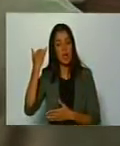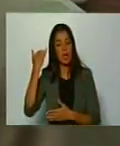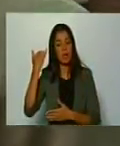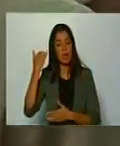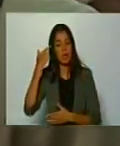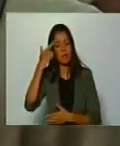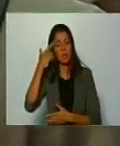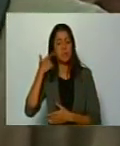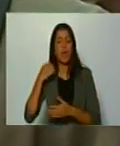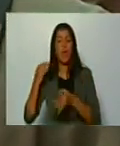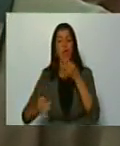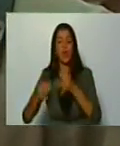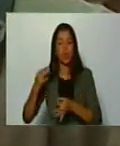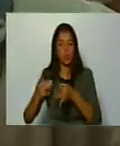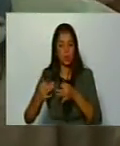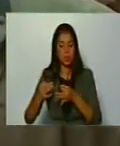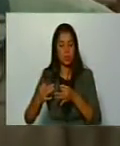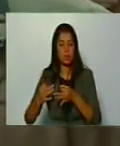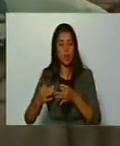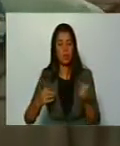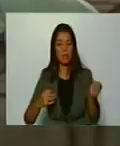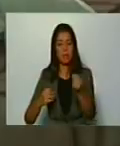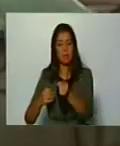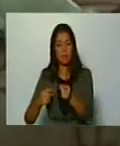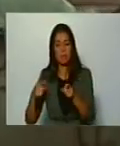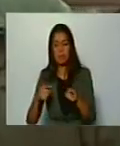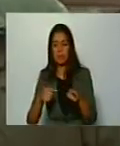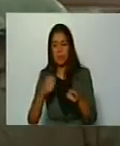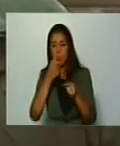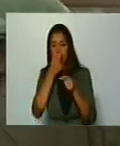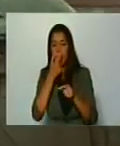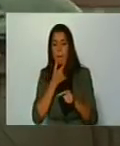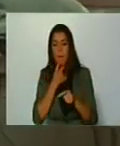continúe el juicio contra este